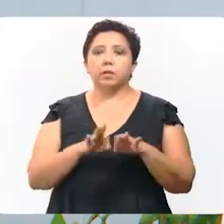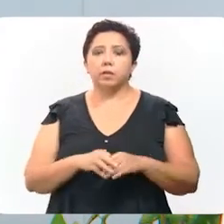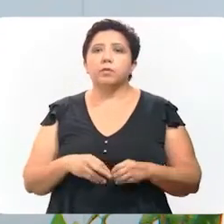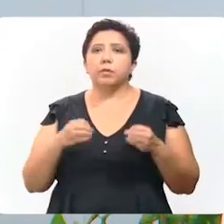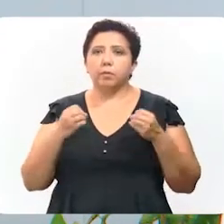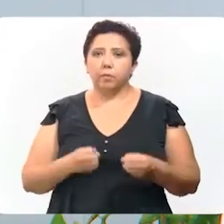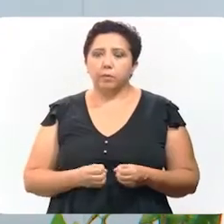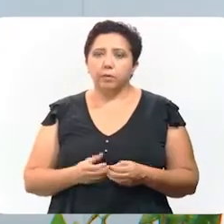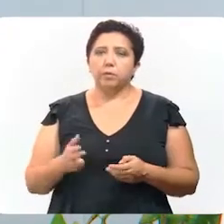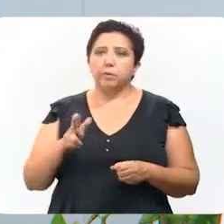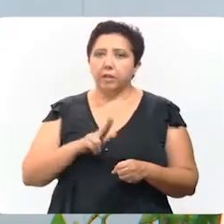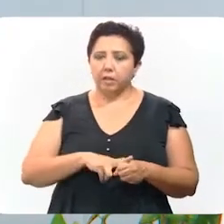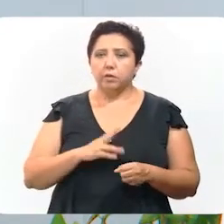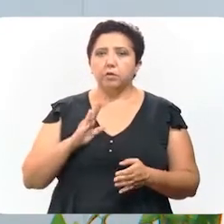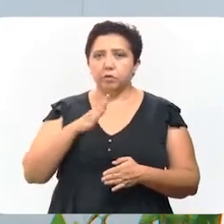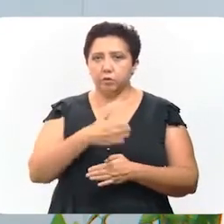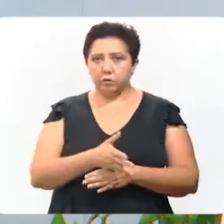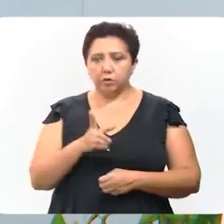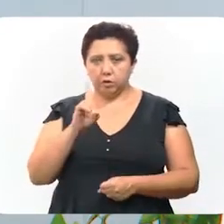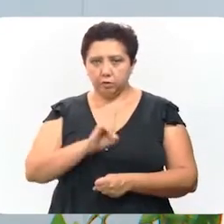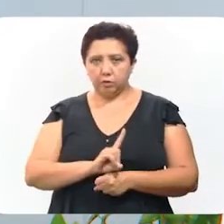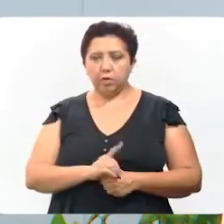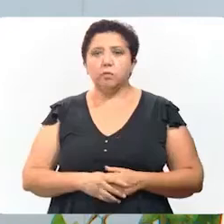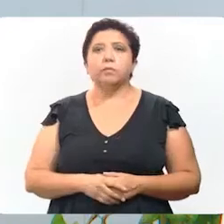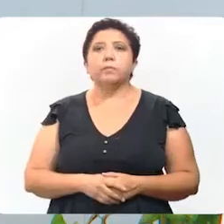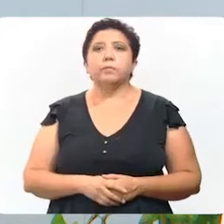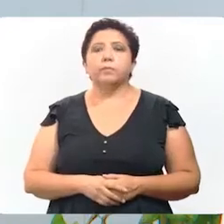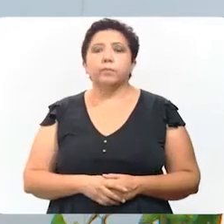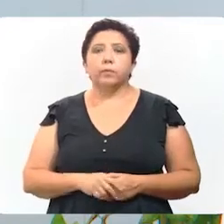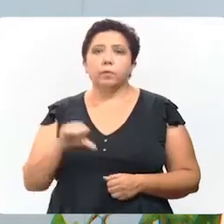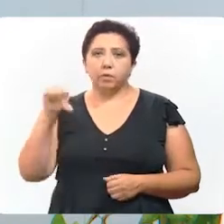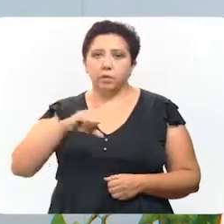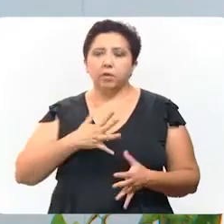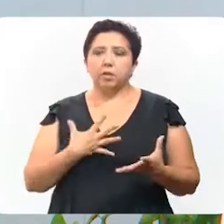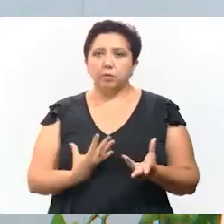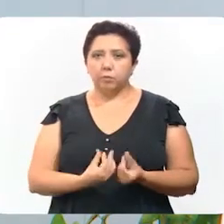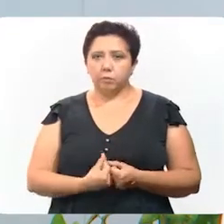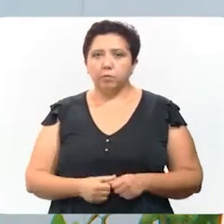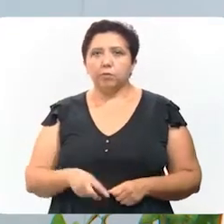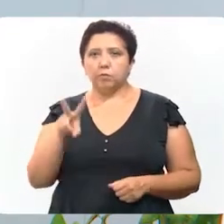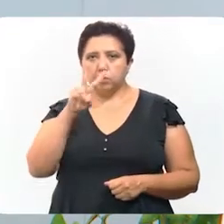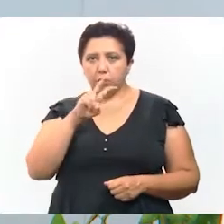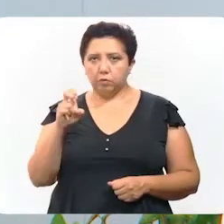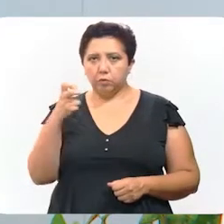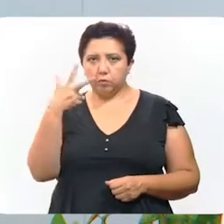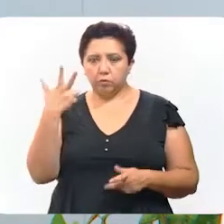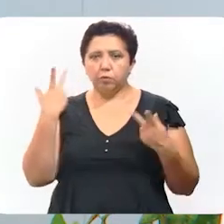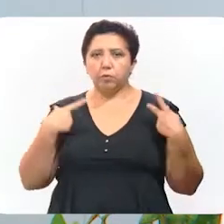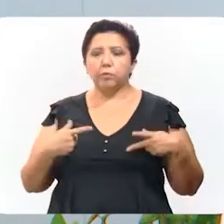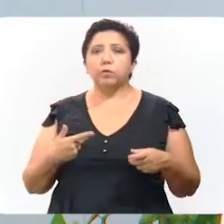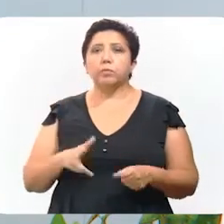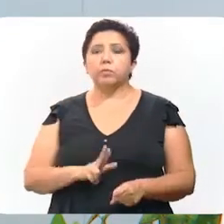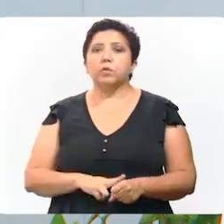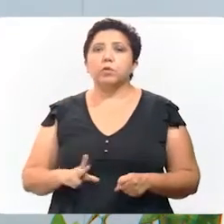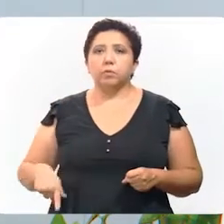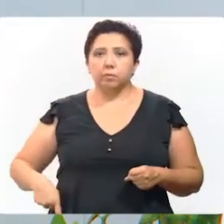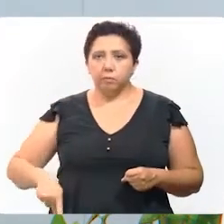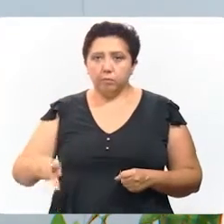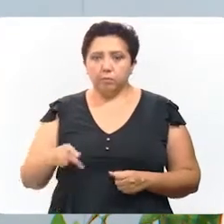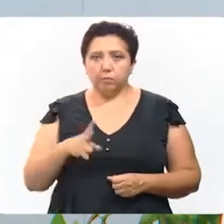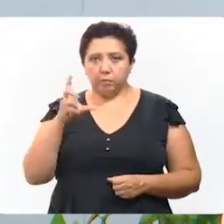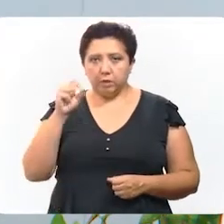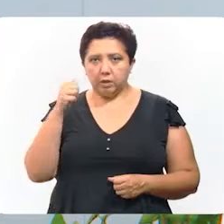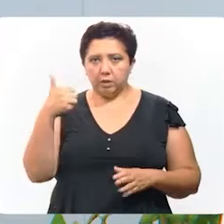más importantes son la ocupación hospitalaria y los ingresos diarios. El día de hoy tenemos 208 pacientes en hospitales públicos.